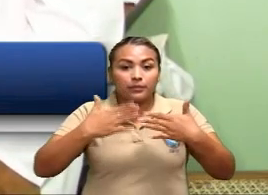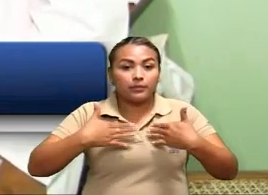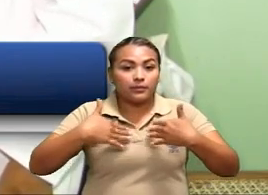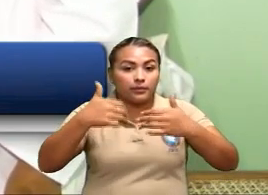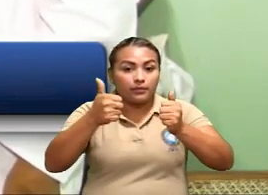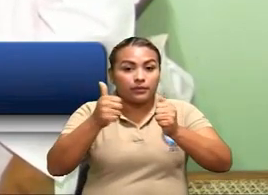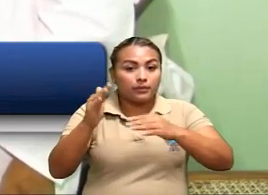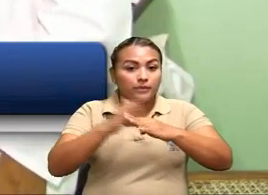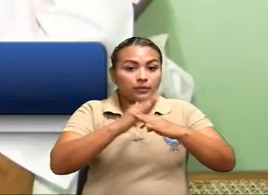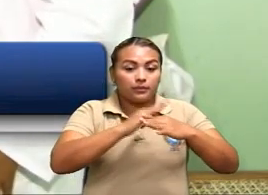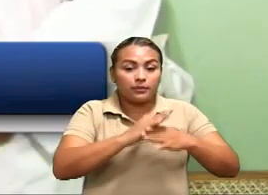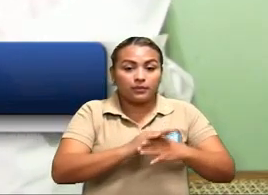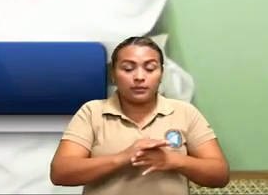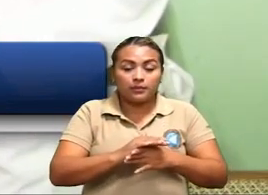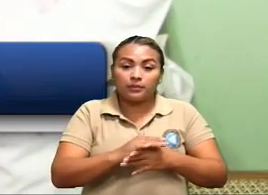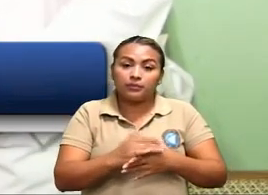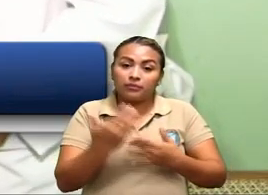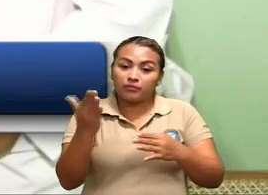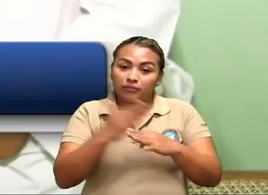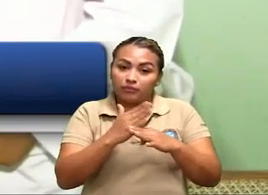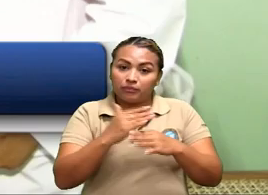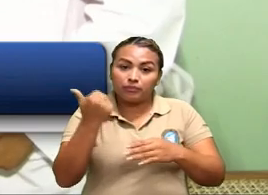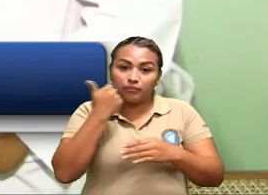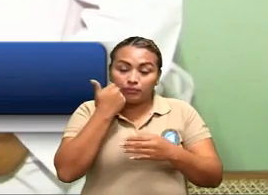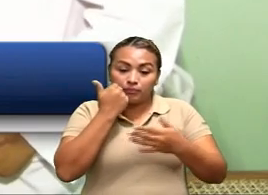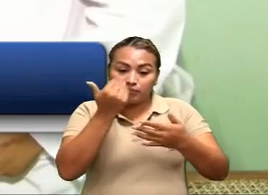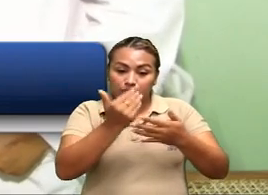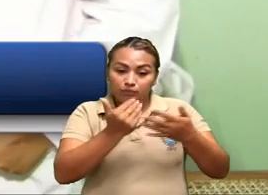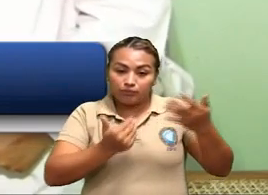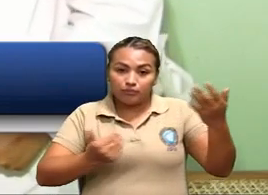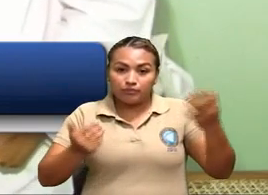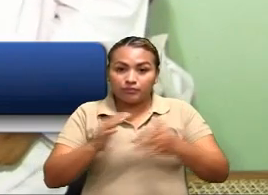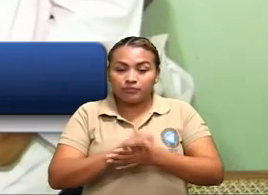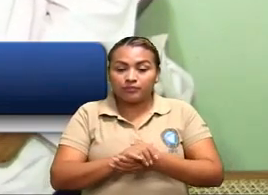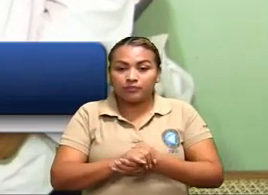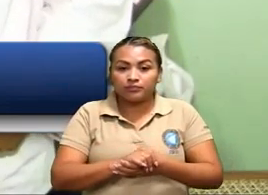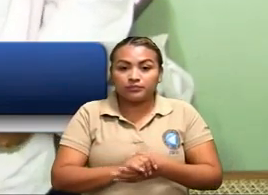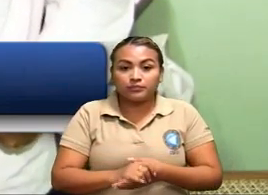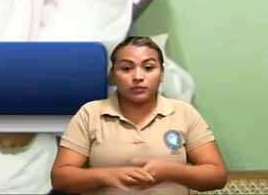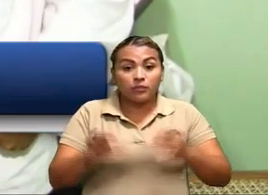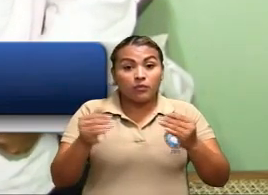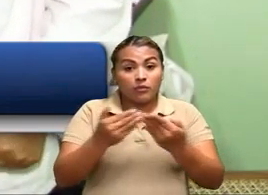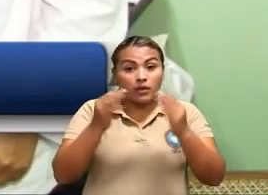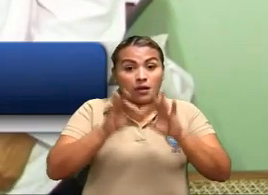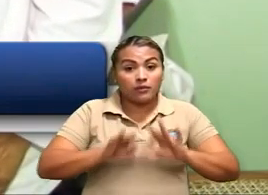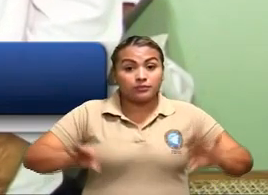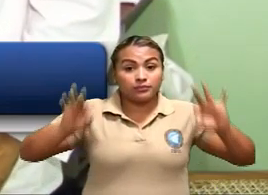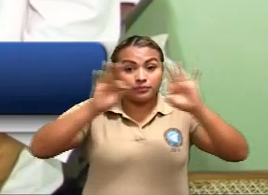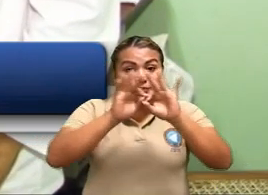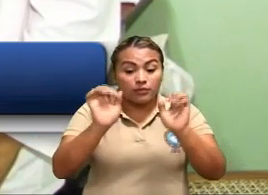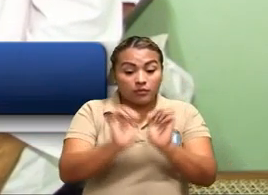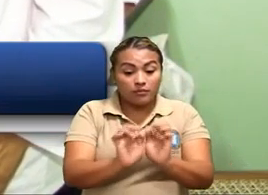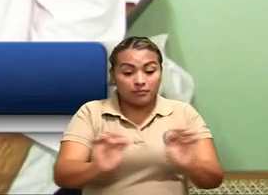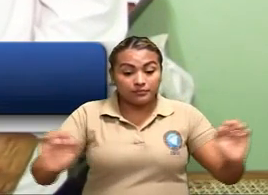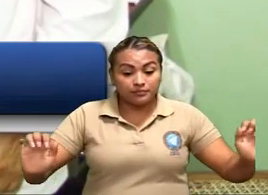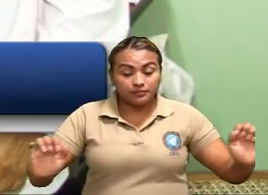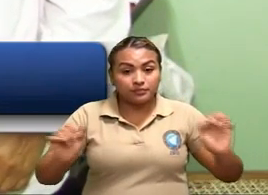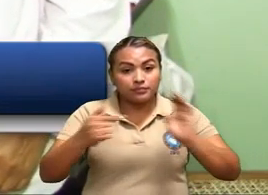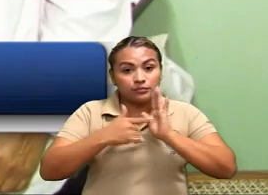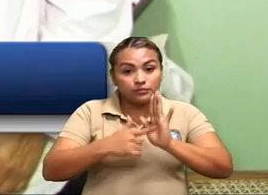las otras patologías que nos conlleva la obesidad. Licenciada, algo muy importante que dijo ahorita, por ejemplo, los niños. Un niño que